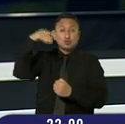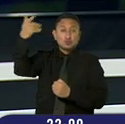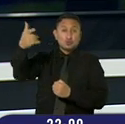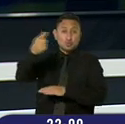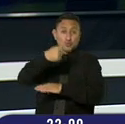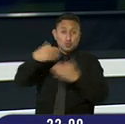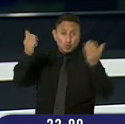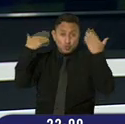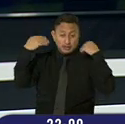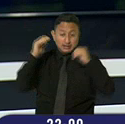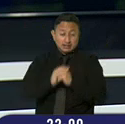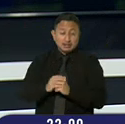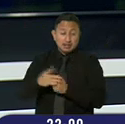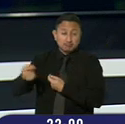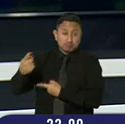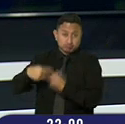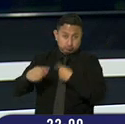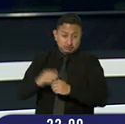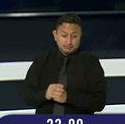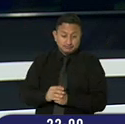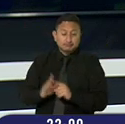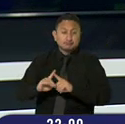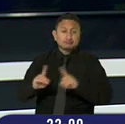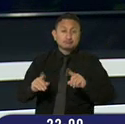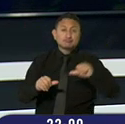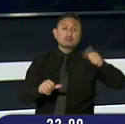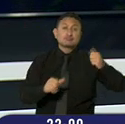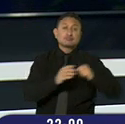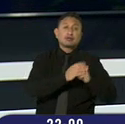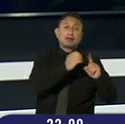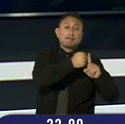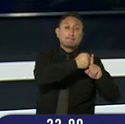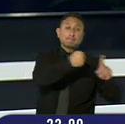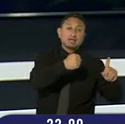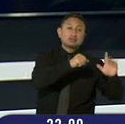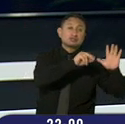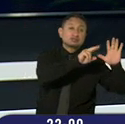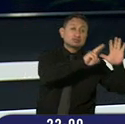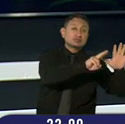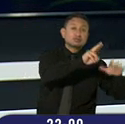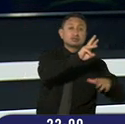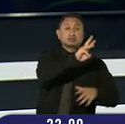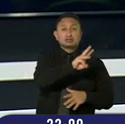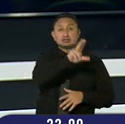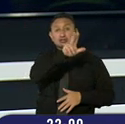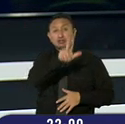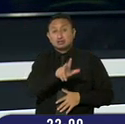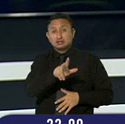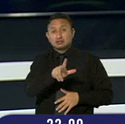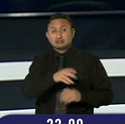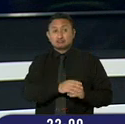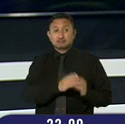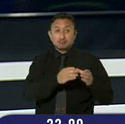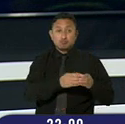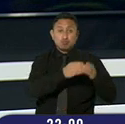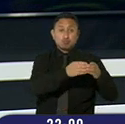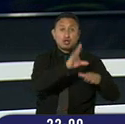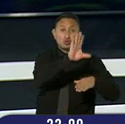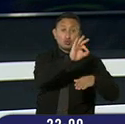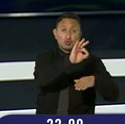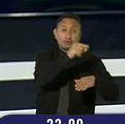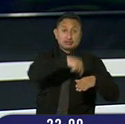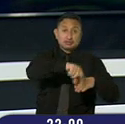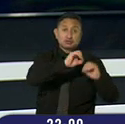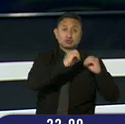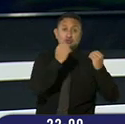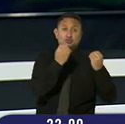interno. Mientras que en la operación Impacto 763, agentes de la Zona 9 desarticularon una